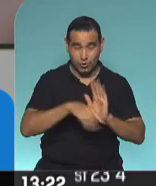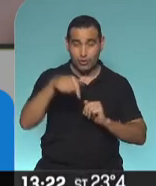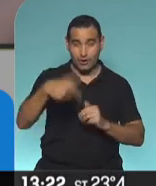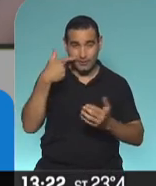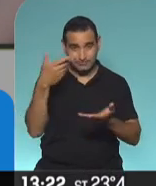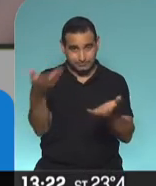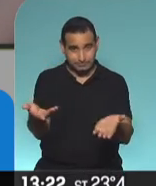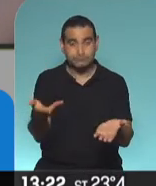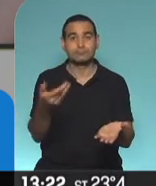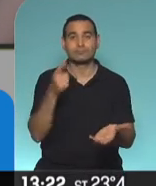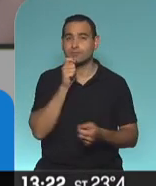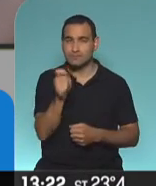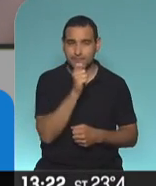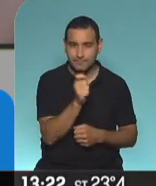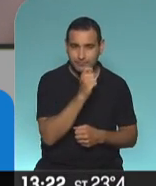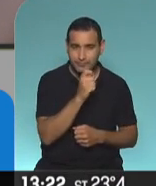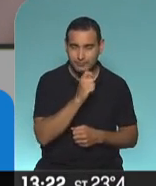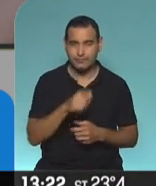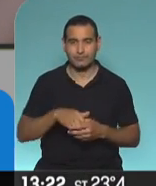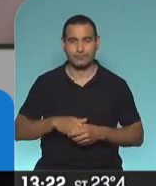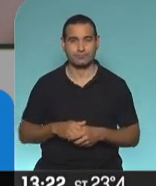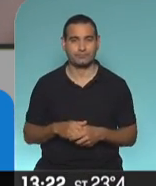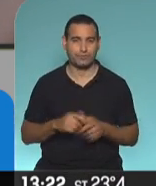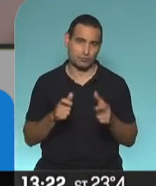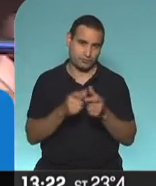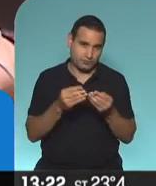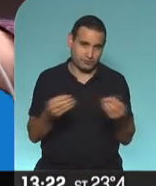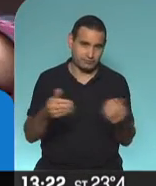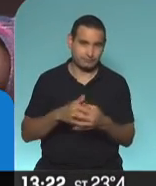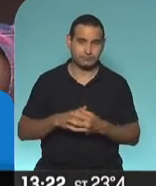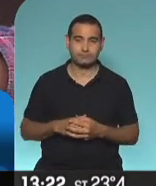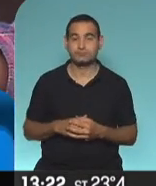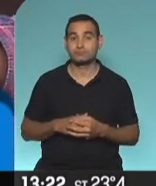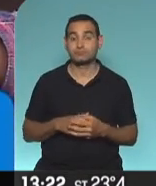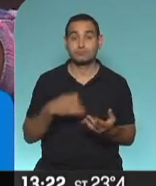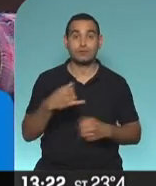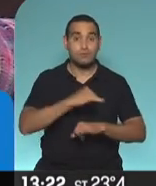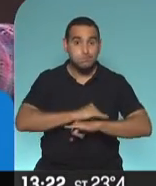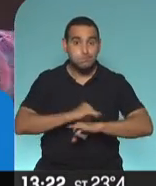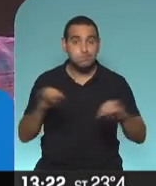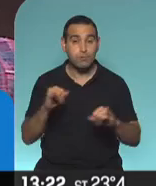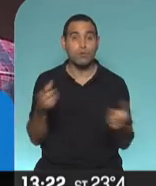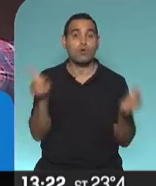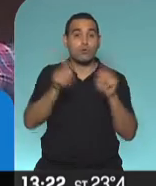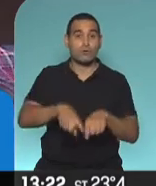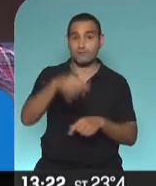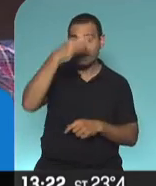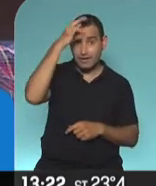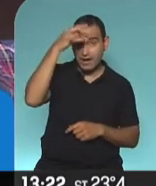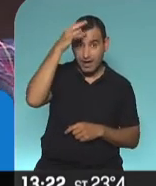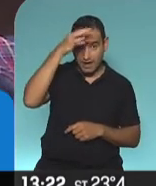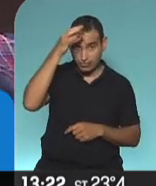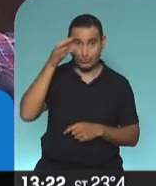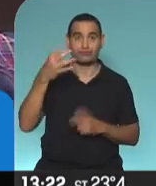a compartir testimonios de los protagonistas terminada la reunión. Bueno, anunciaron la vuelta de la actividad teatral de